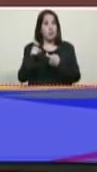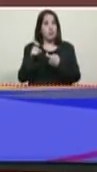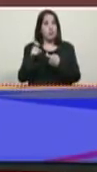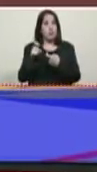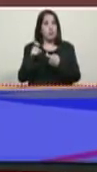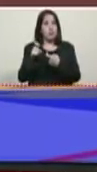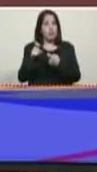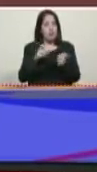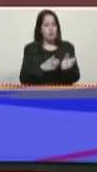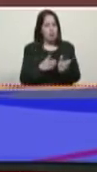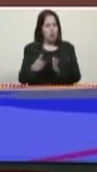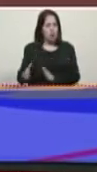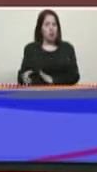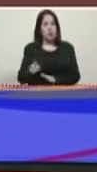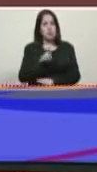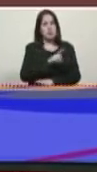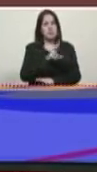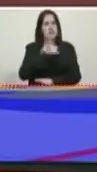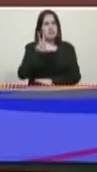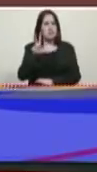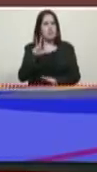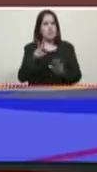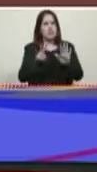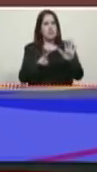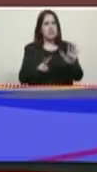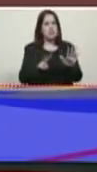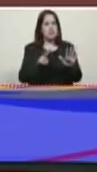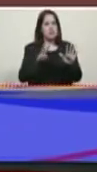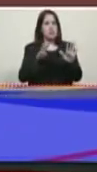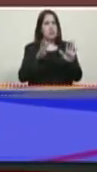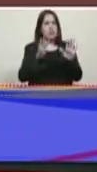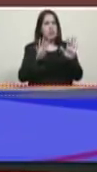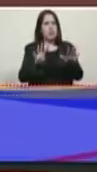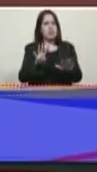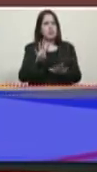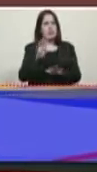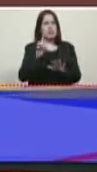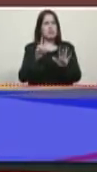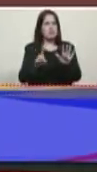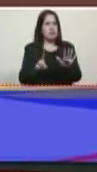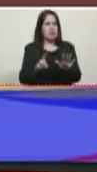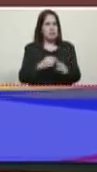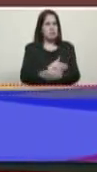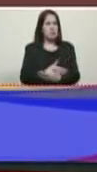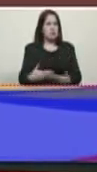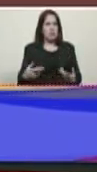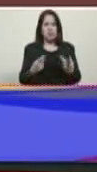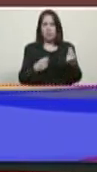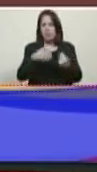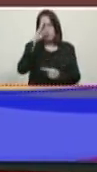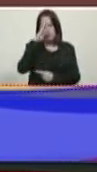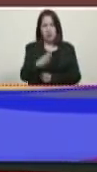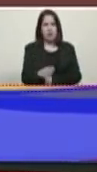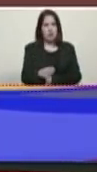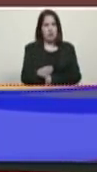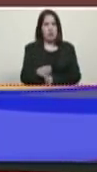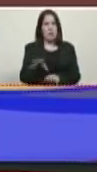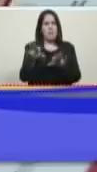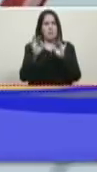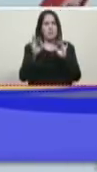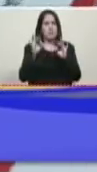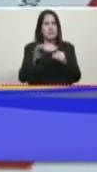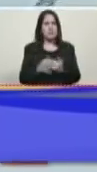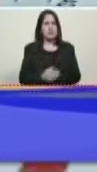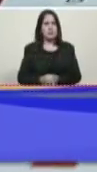el orden de 13 mil 946 millones de bolívares que van líquidos directos como recursos especiales